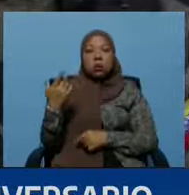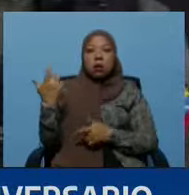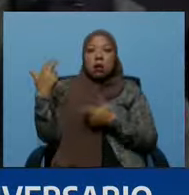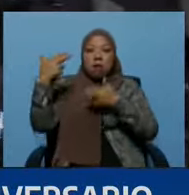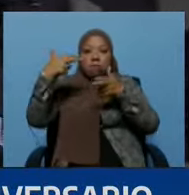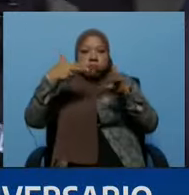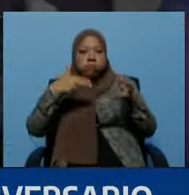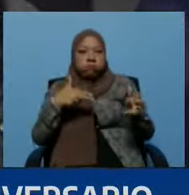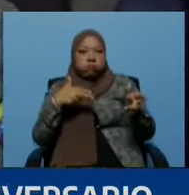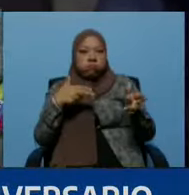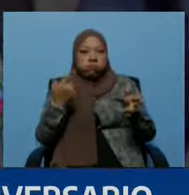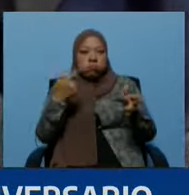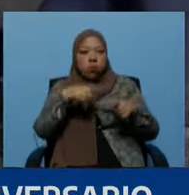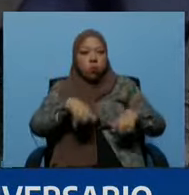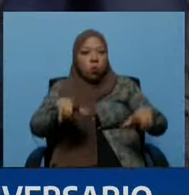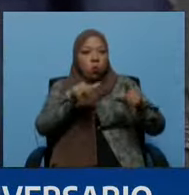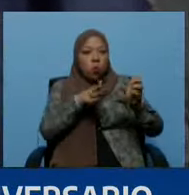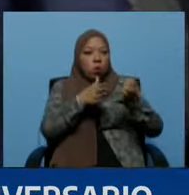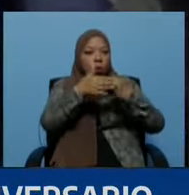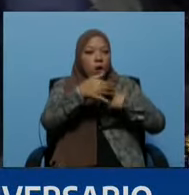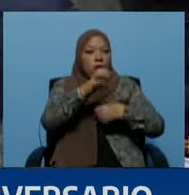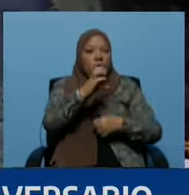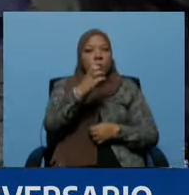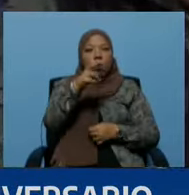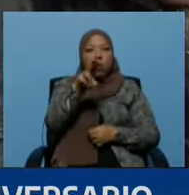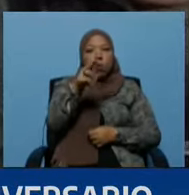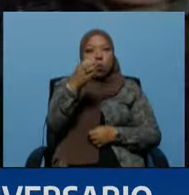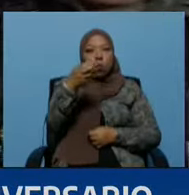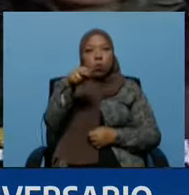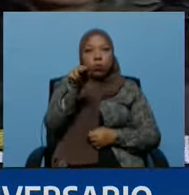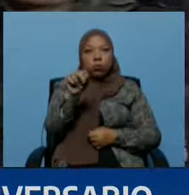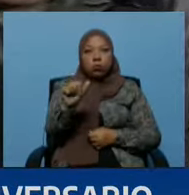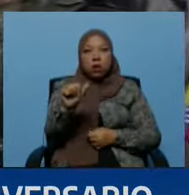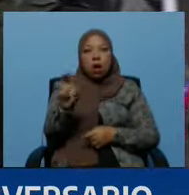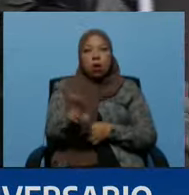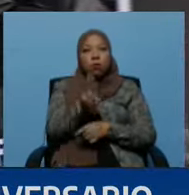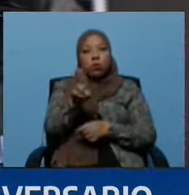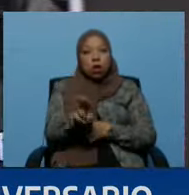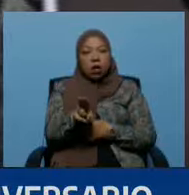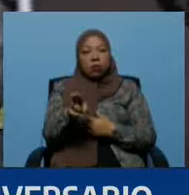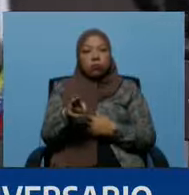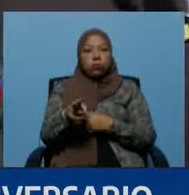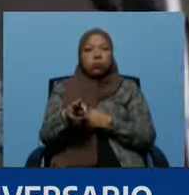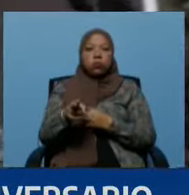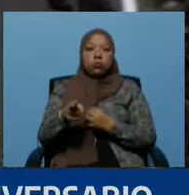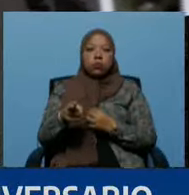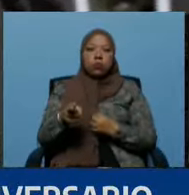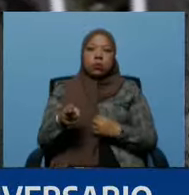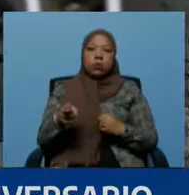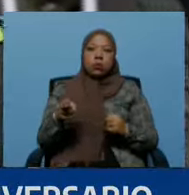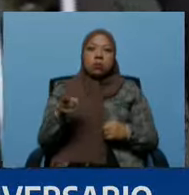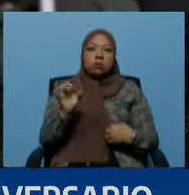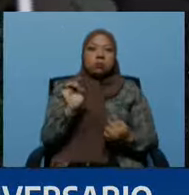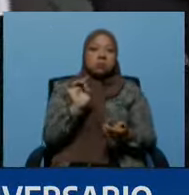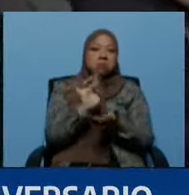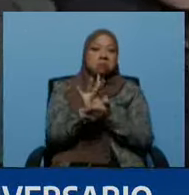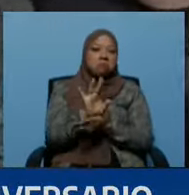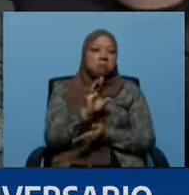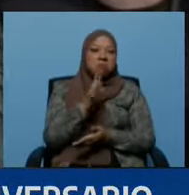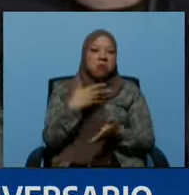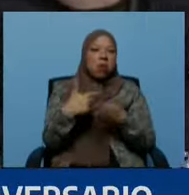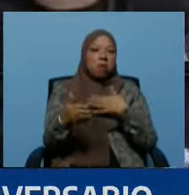cuadraron ahí en un saloncito de Cúcuta. Los utilizaron y luego los